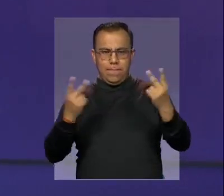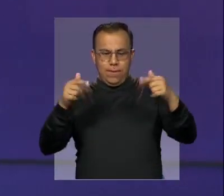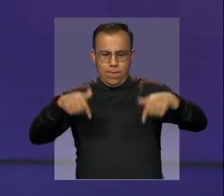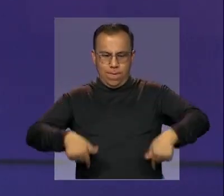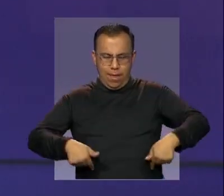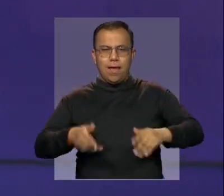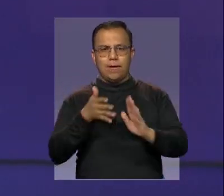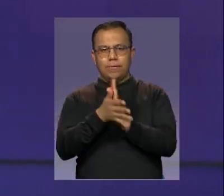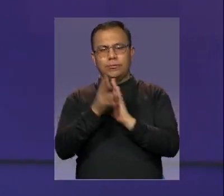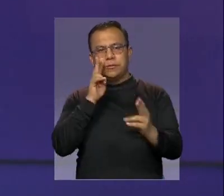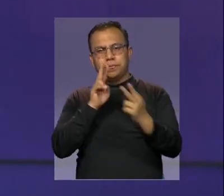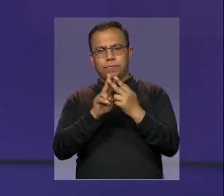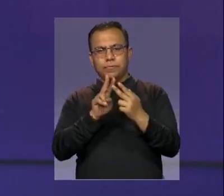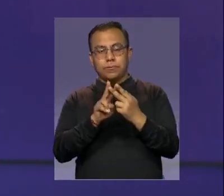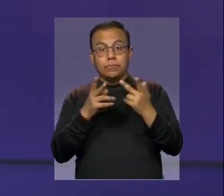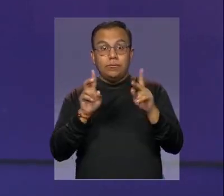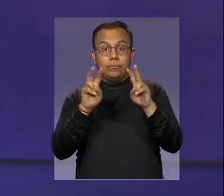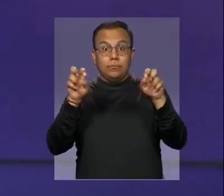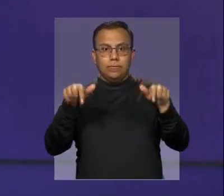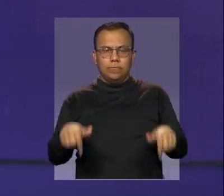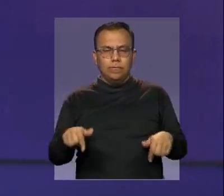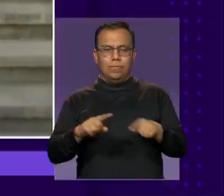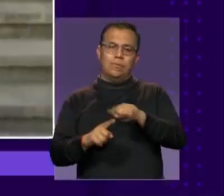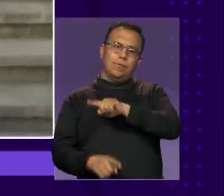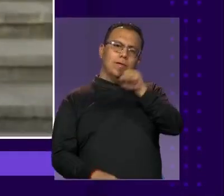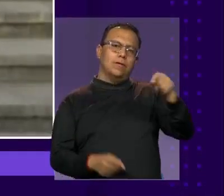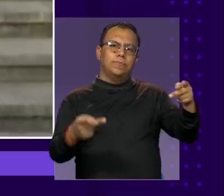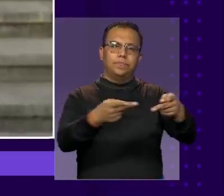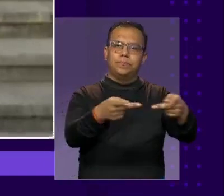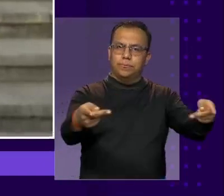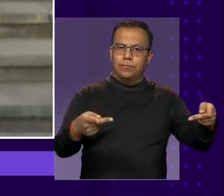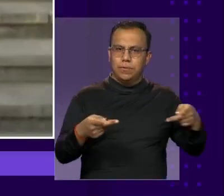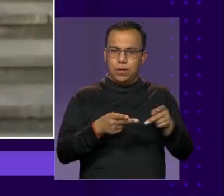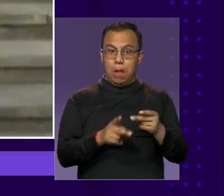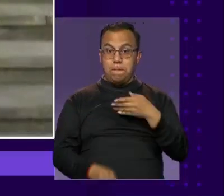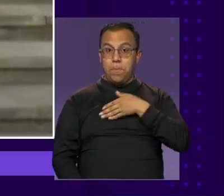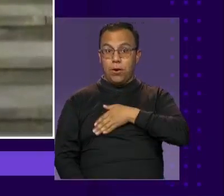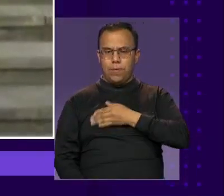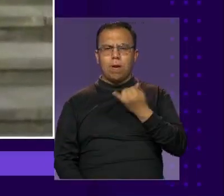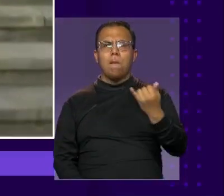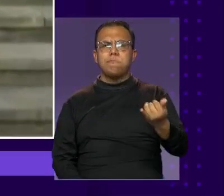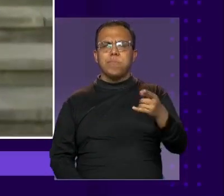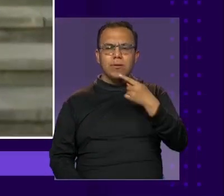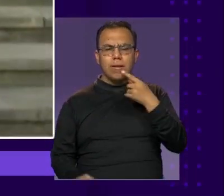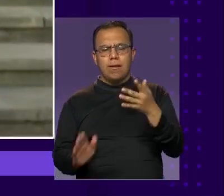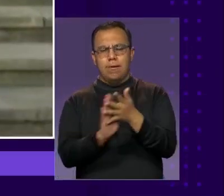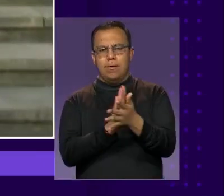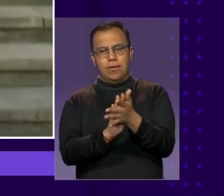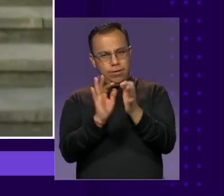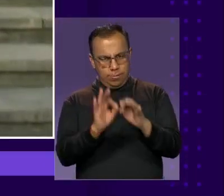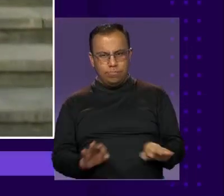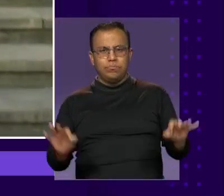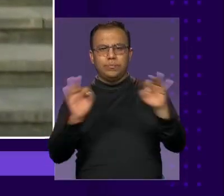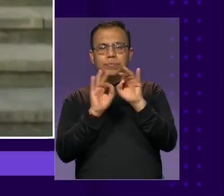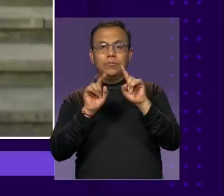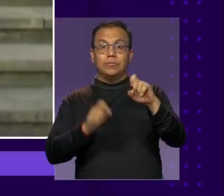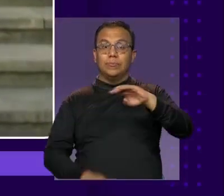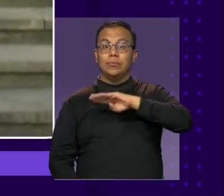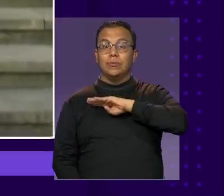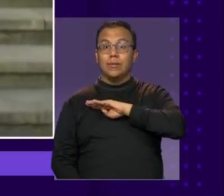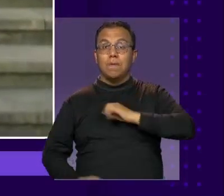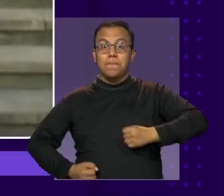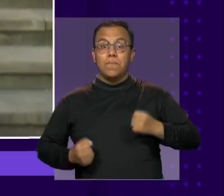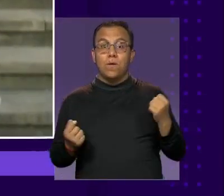a conocer. Vamos a otro de los puntos importantes y es la Plaza de Bolívar. Allí está Daniela Espitia y hay que decir algo muy importante, y es que la Alcaldía de